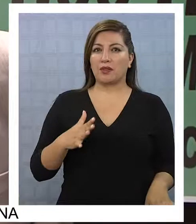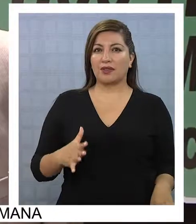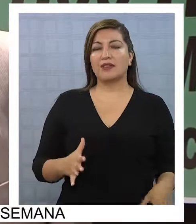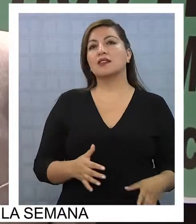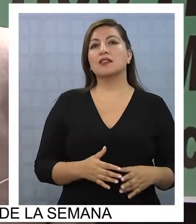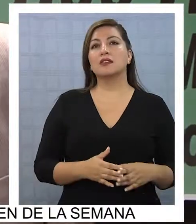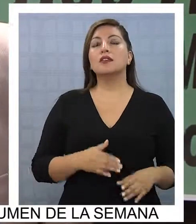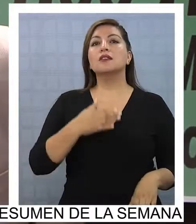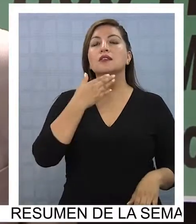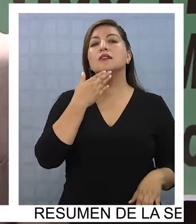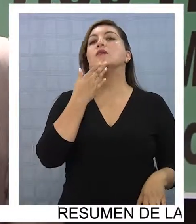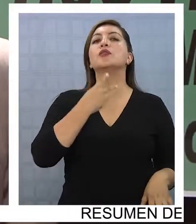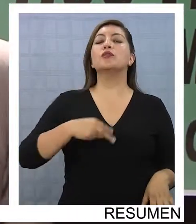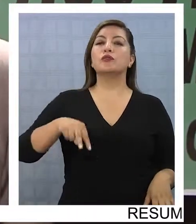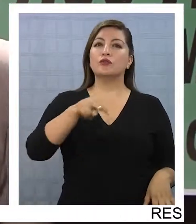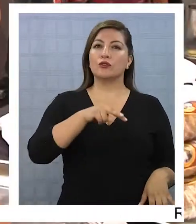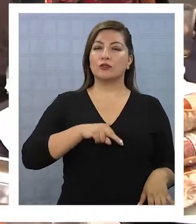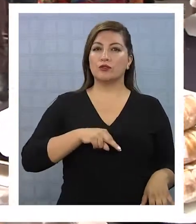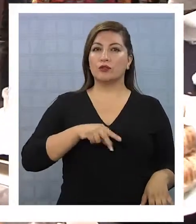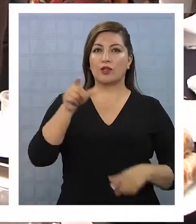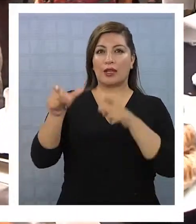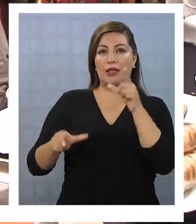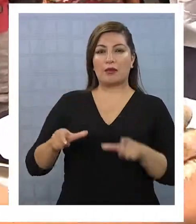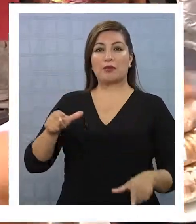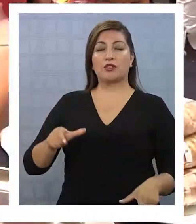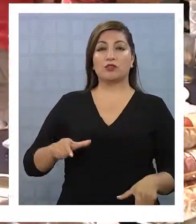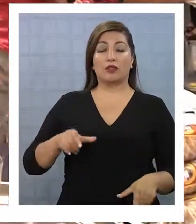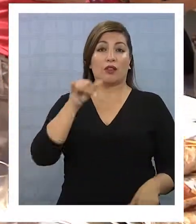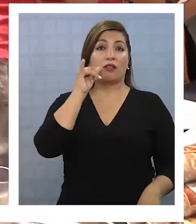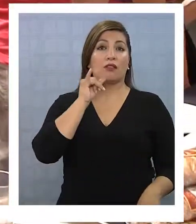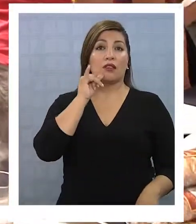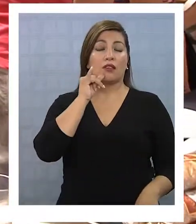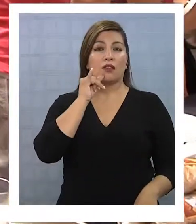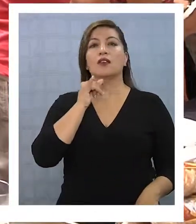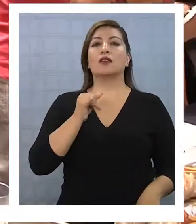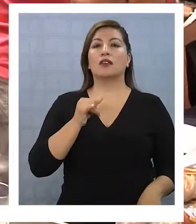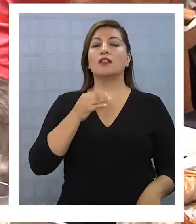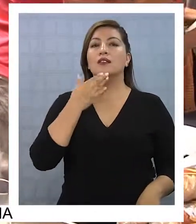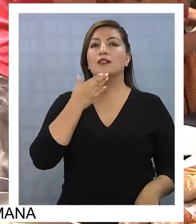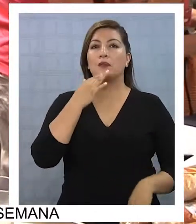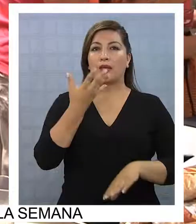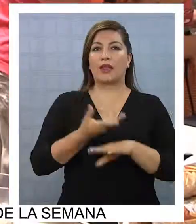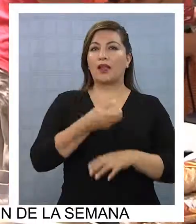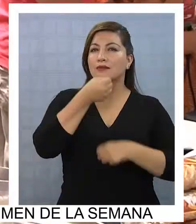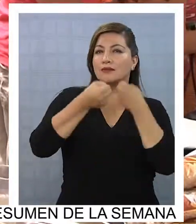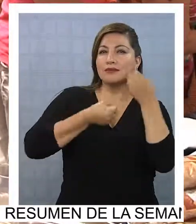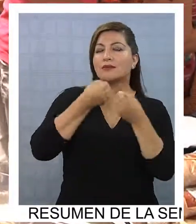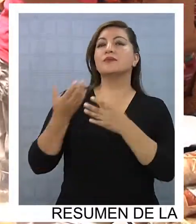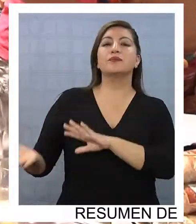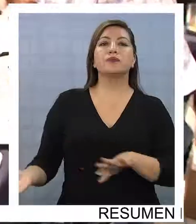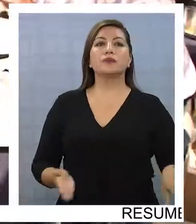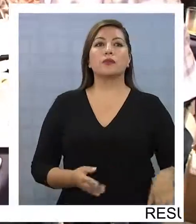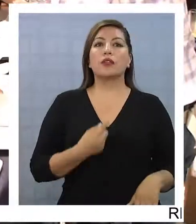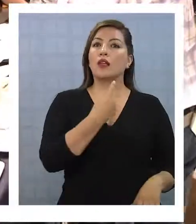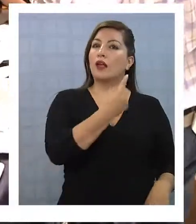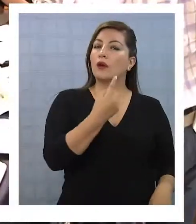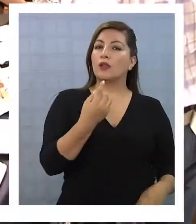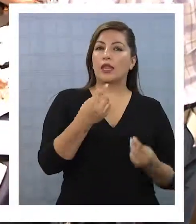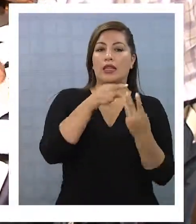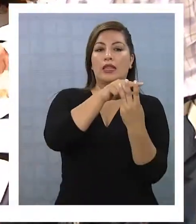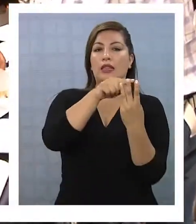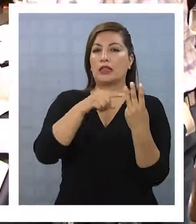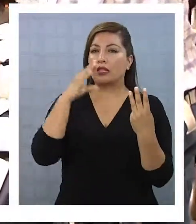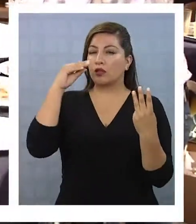nos provoca a nosotros que nuestros artistas locales también están dentro de la barrilla. Y es que cada una de las tres